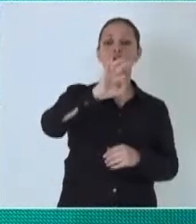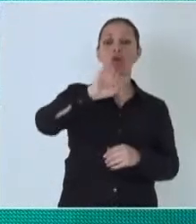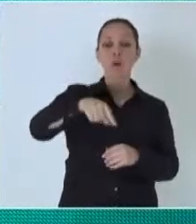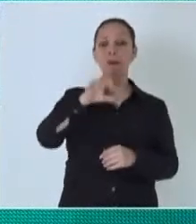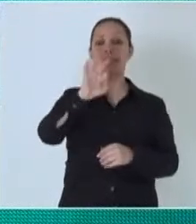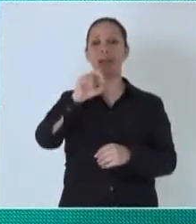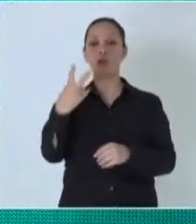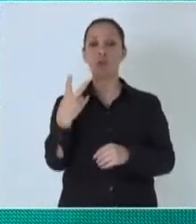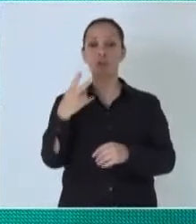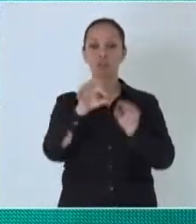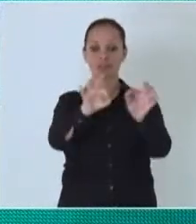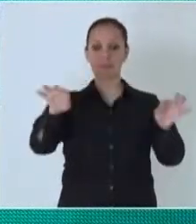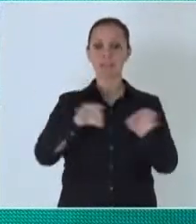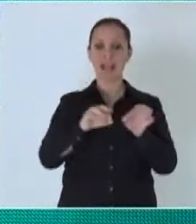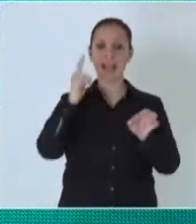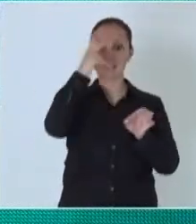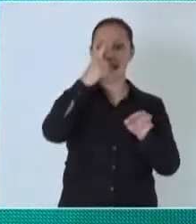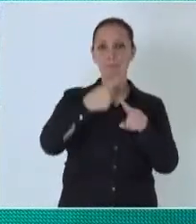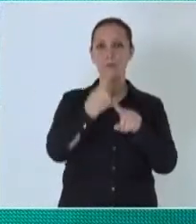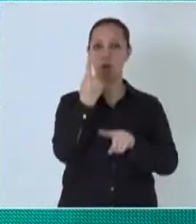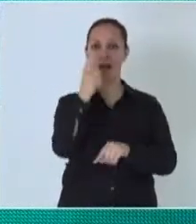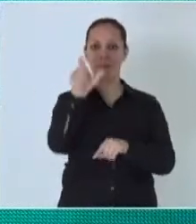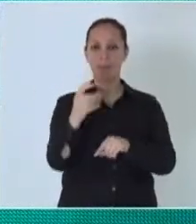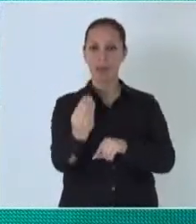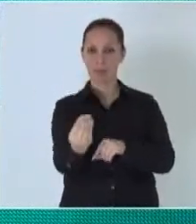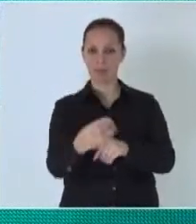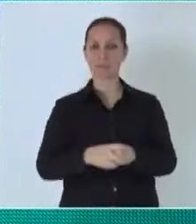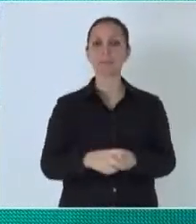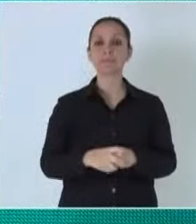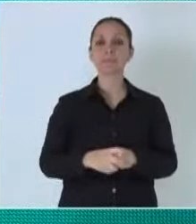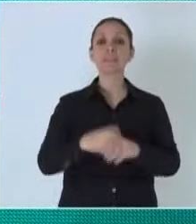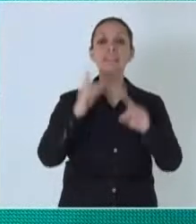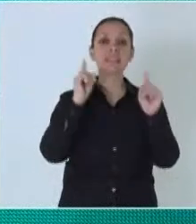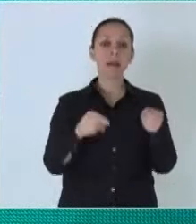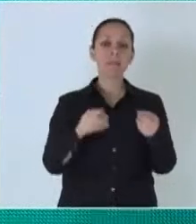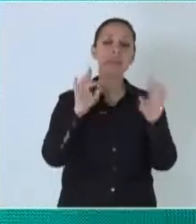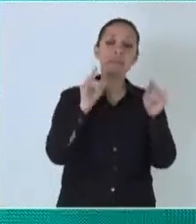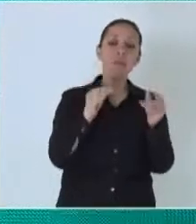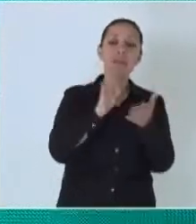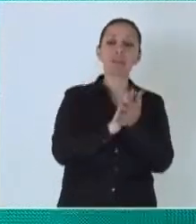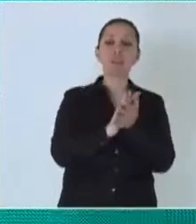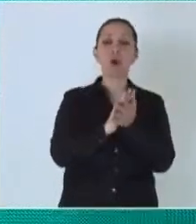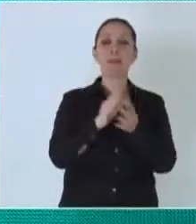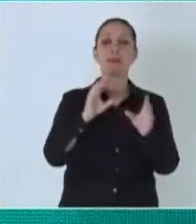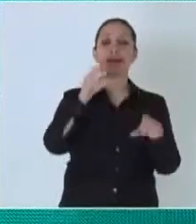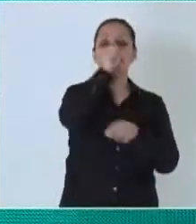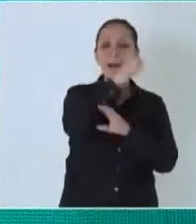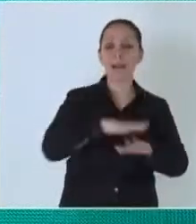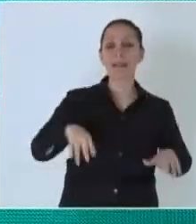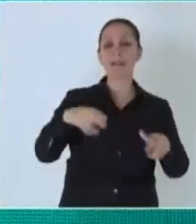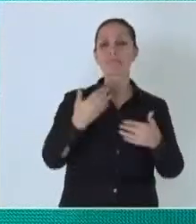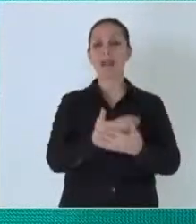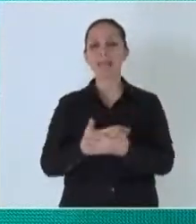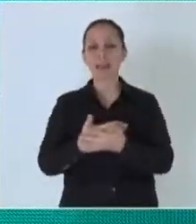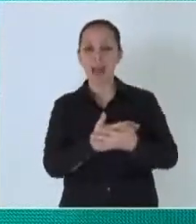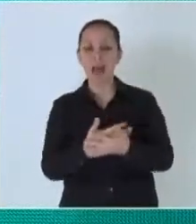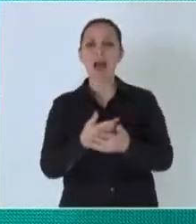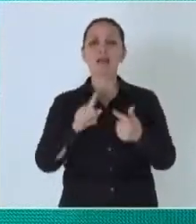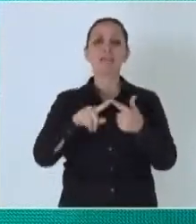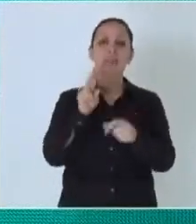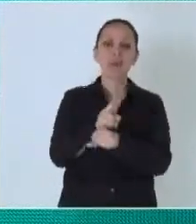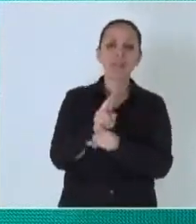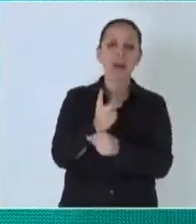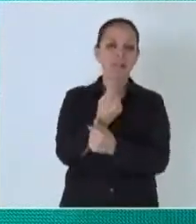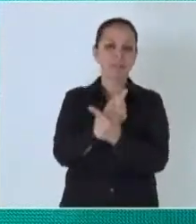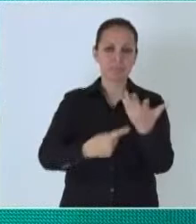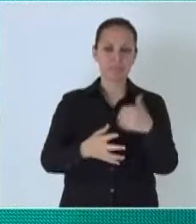cada 1000 habitantes. También contaba las dificultades que tenemos con los jardines maternales, con los centros de salud y con la seguridad. Por